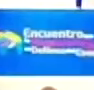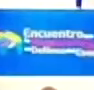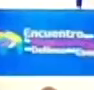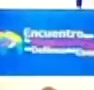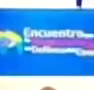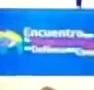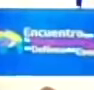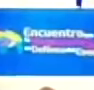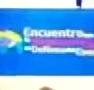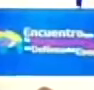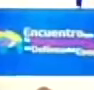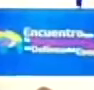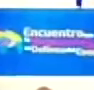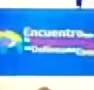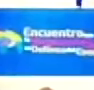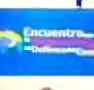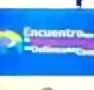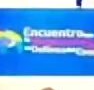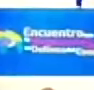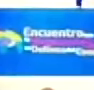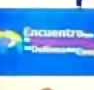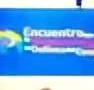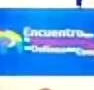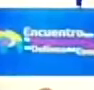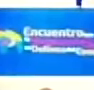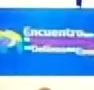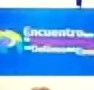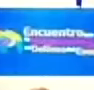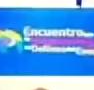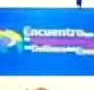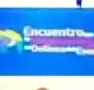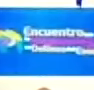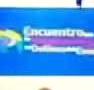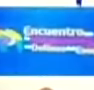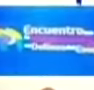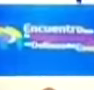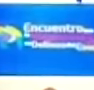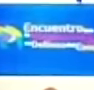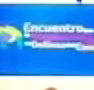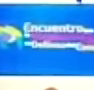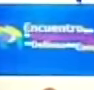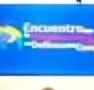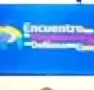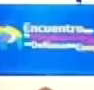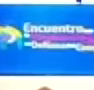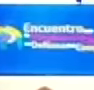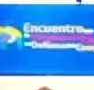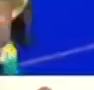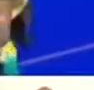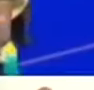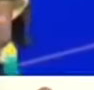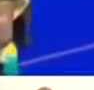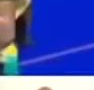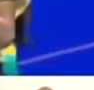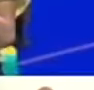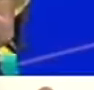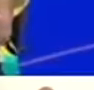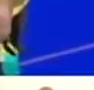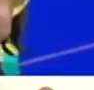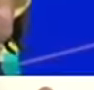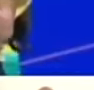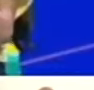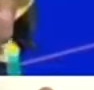niñas para que acompañen a sus padres y madres a votar, a sus abuelos y abuelas. Ahorita yo estoy